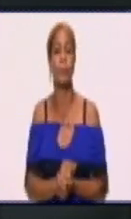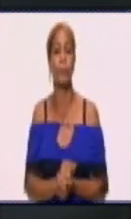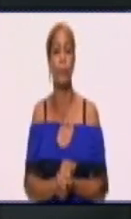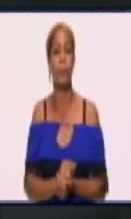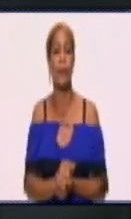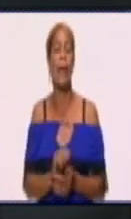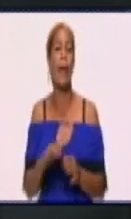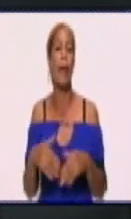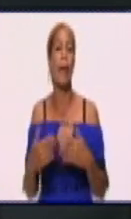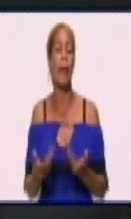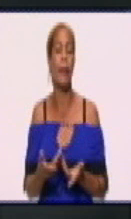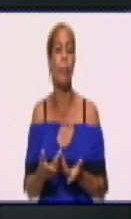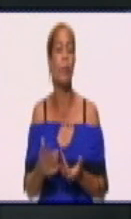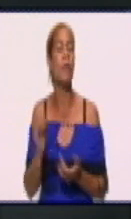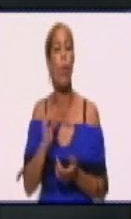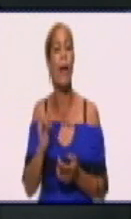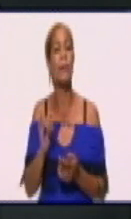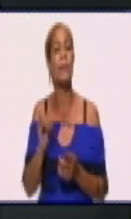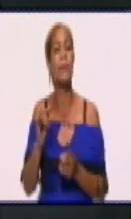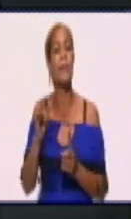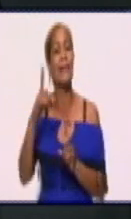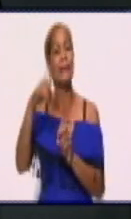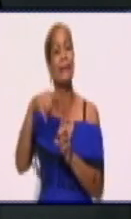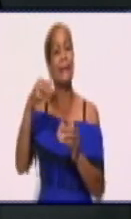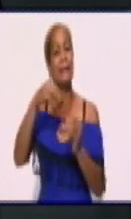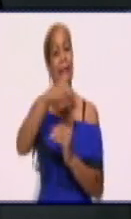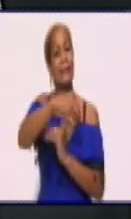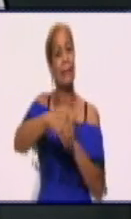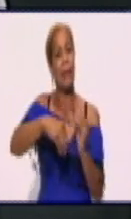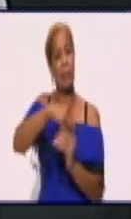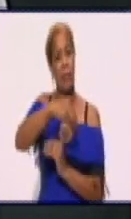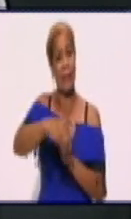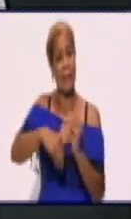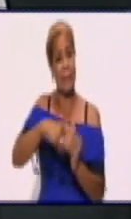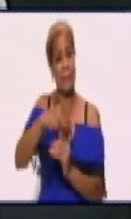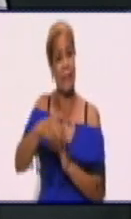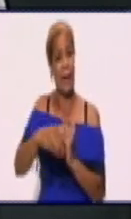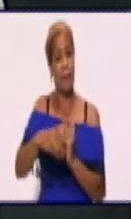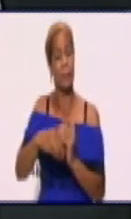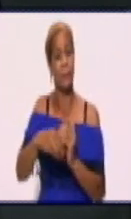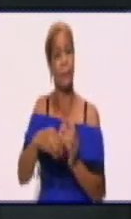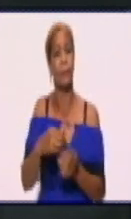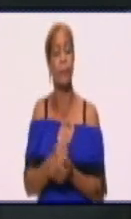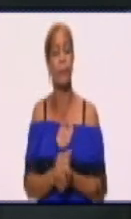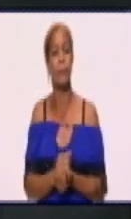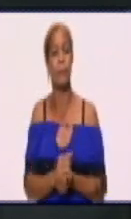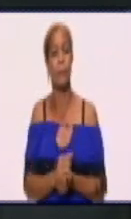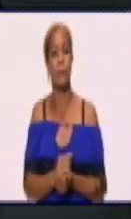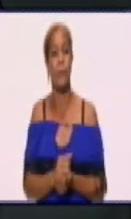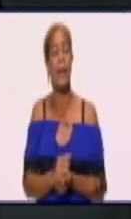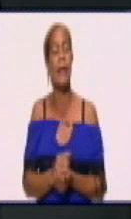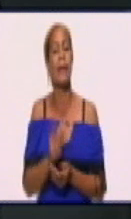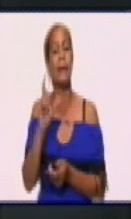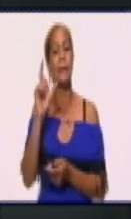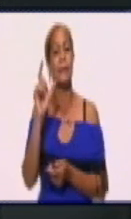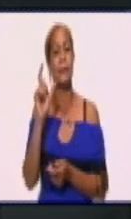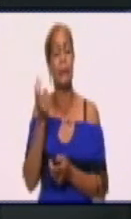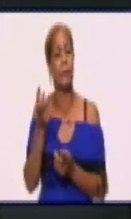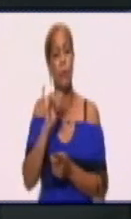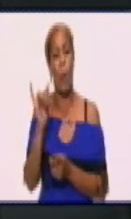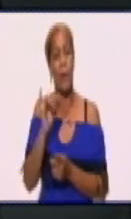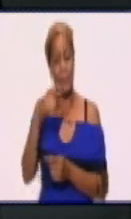caso de las transferencias divide ahora entre tarjetas en su tarjeta en ml 6